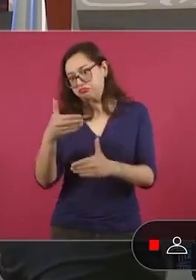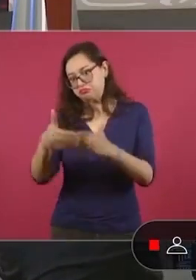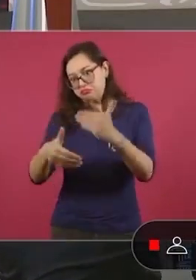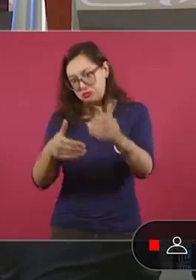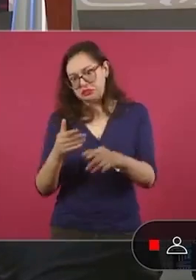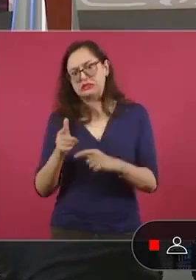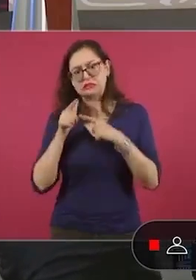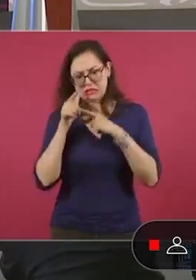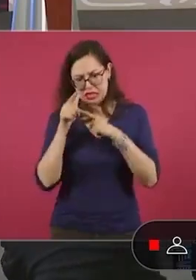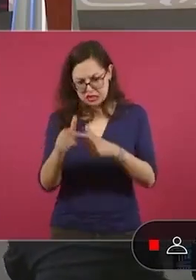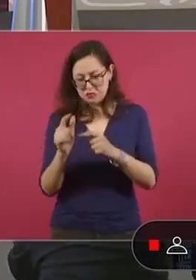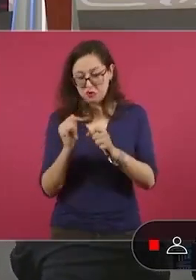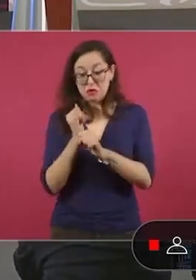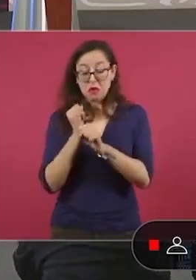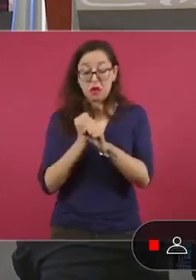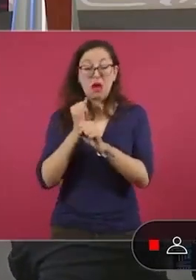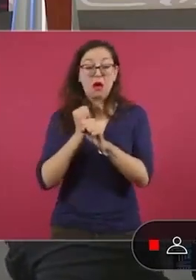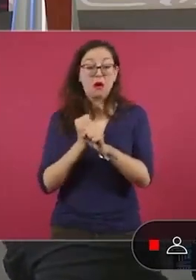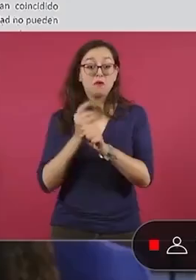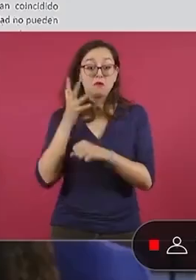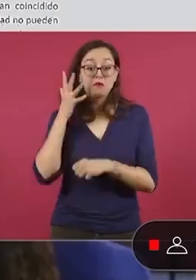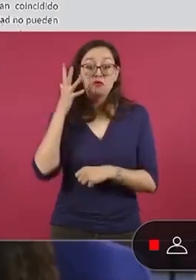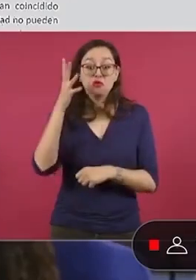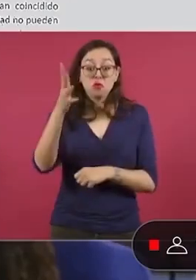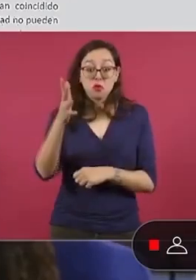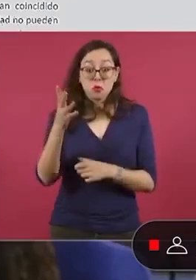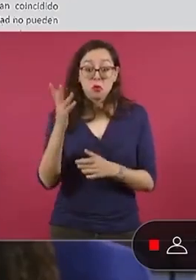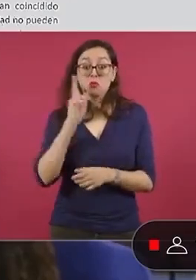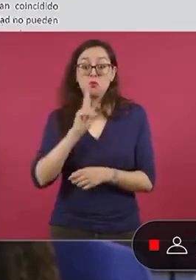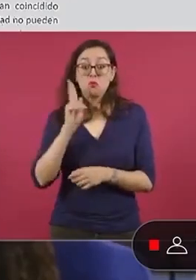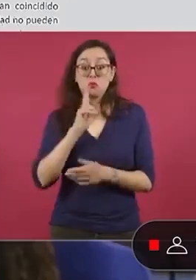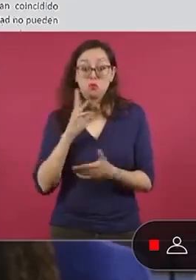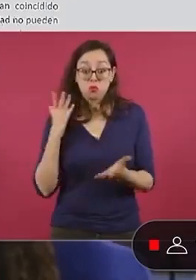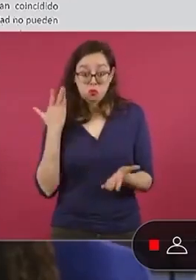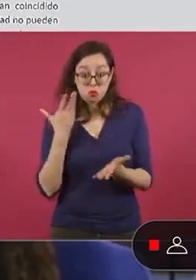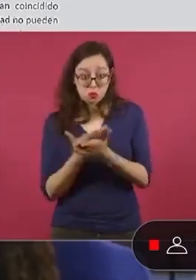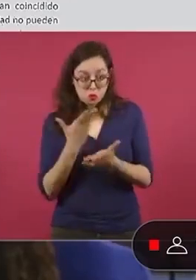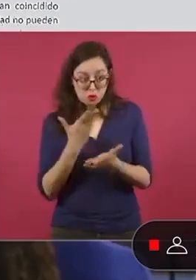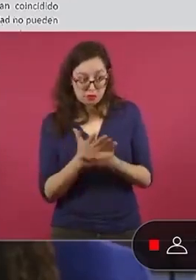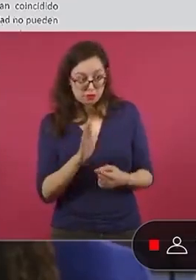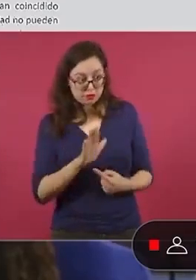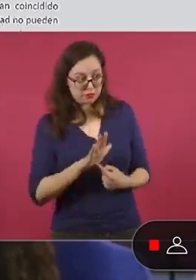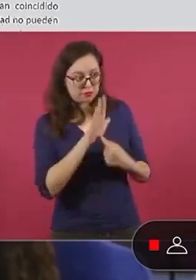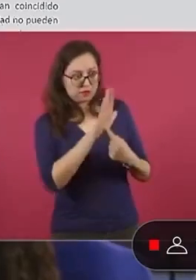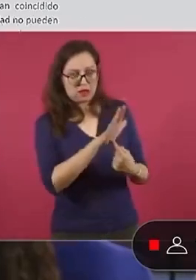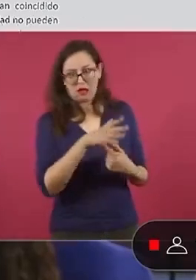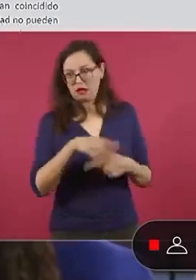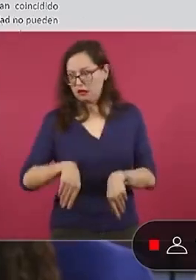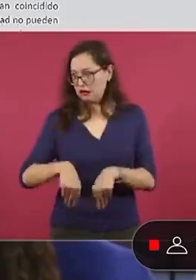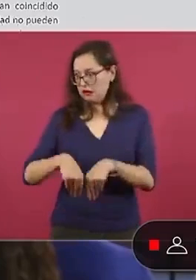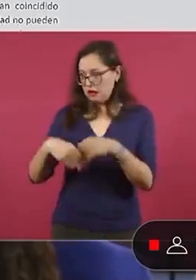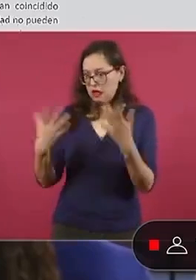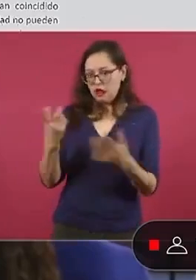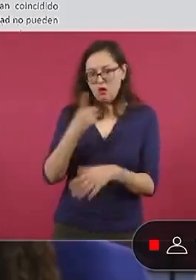que aceptar, castigar